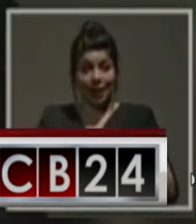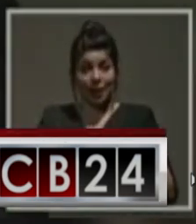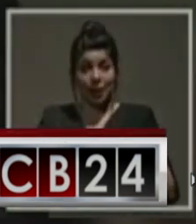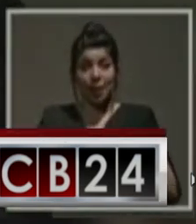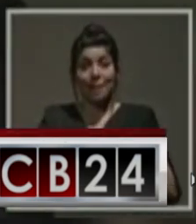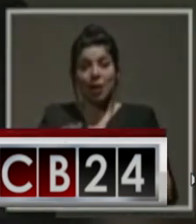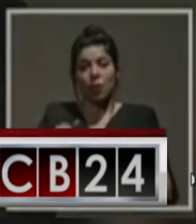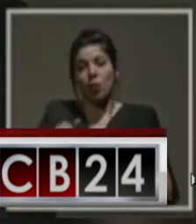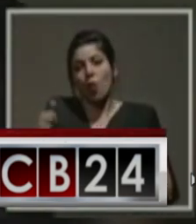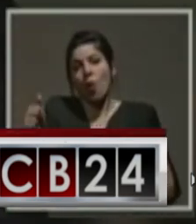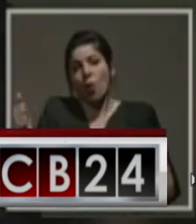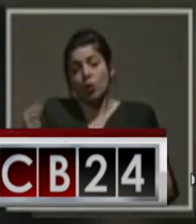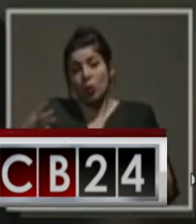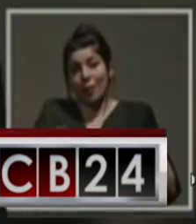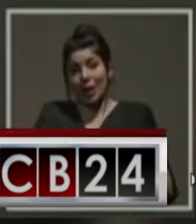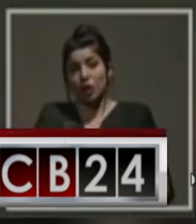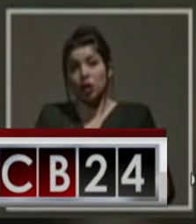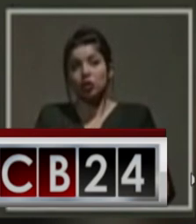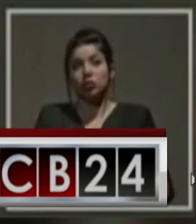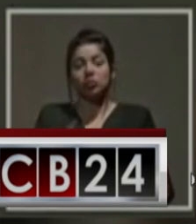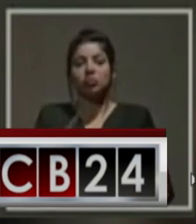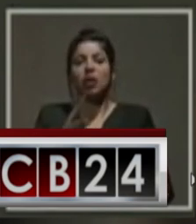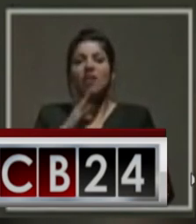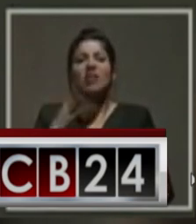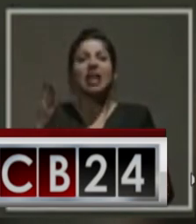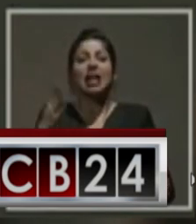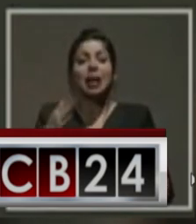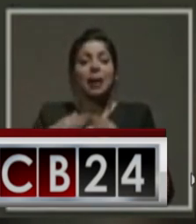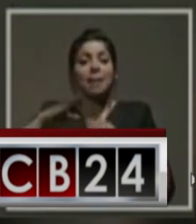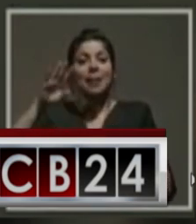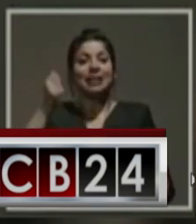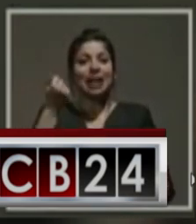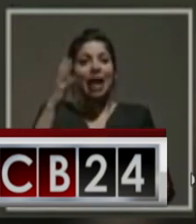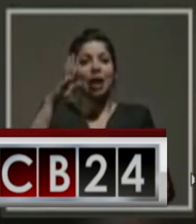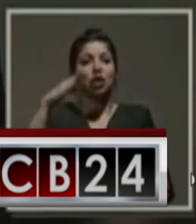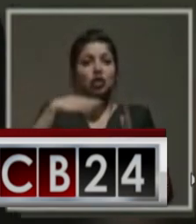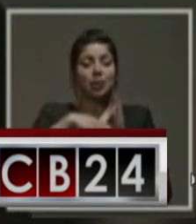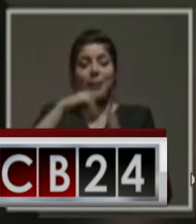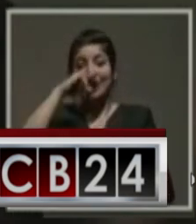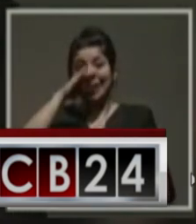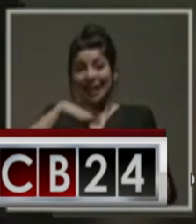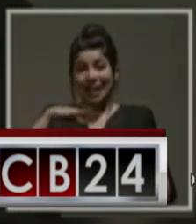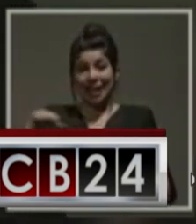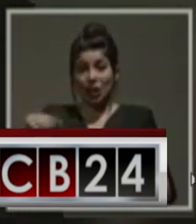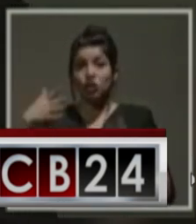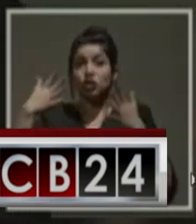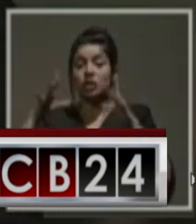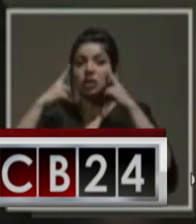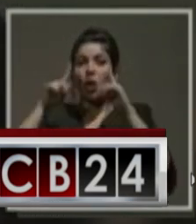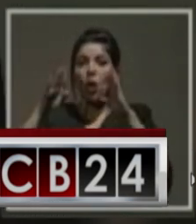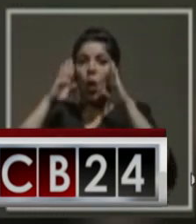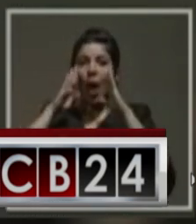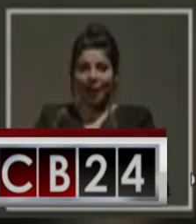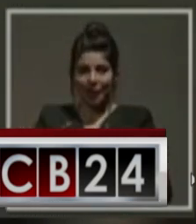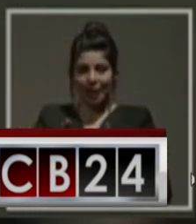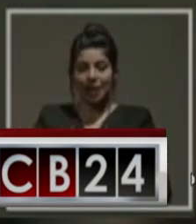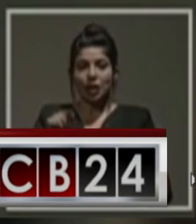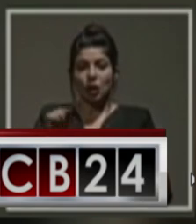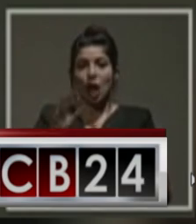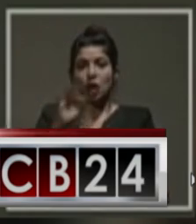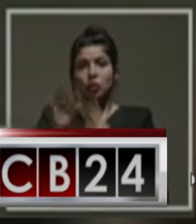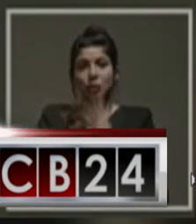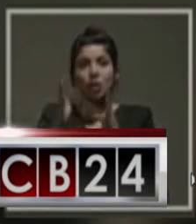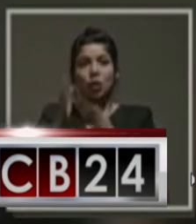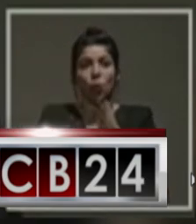con otras modalidades, estamos hablando de superar los 14.000 niños y niñas atendidos bajo las alternativas de